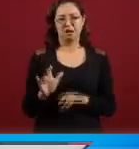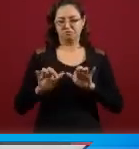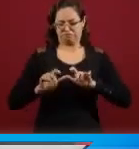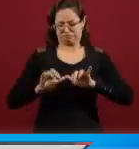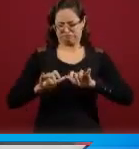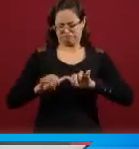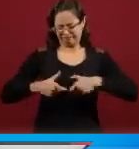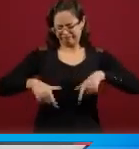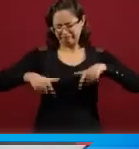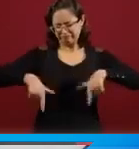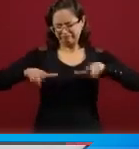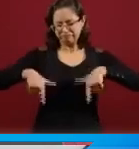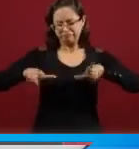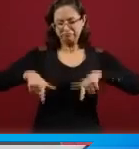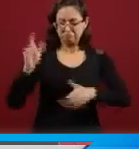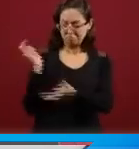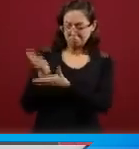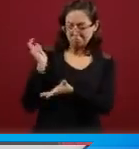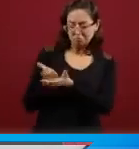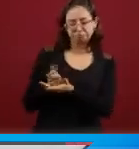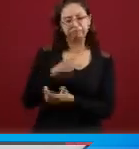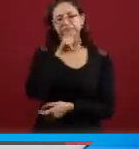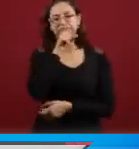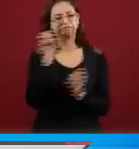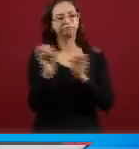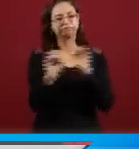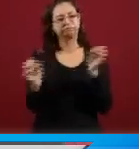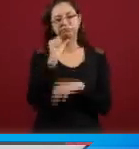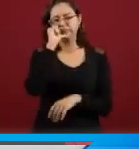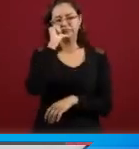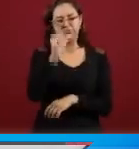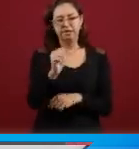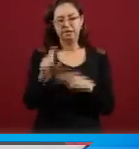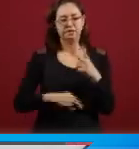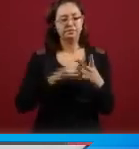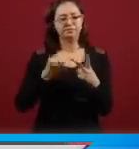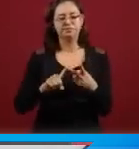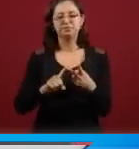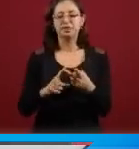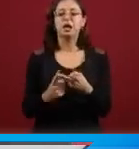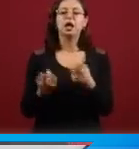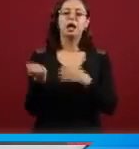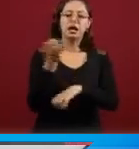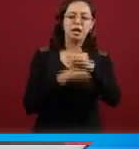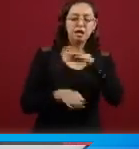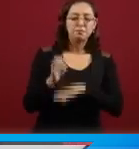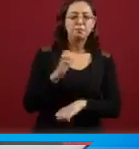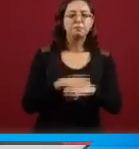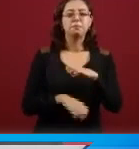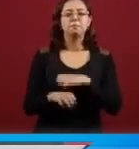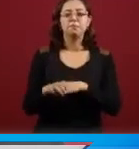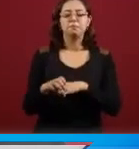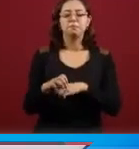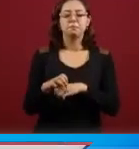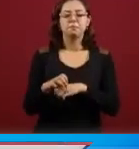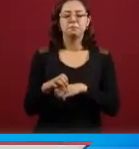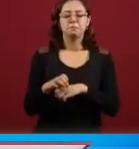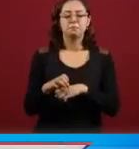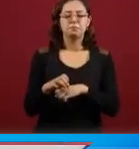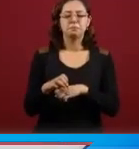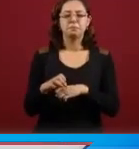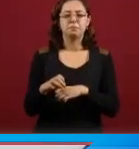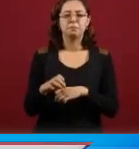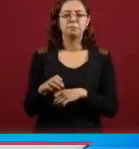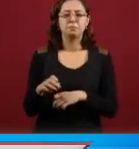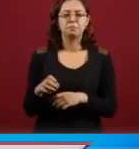por lo que ahora que ha llegado al gobierno por el apoyo popular, decidió evitar el espionaje desde el CISEN. No se han comprado este tipo de equipos y no hay espionaje a opositores,